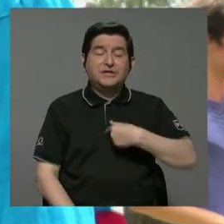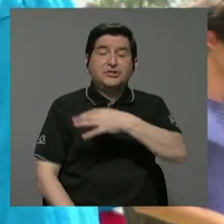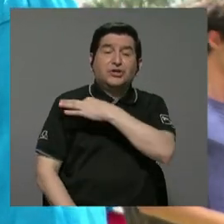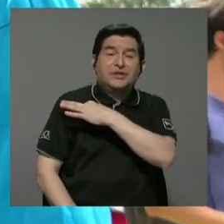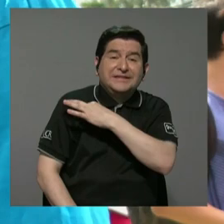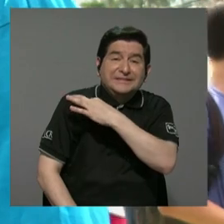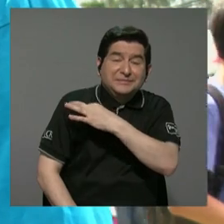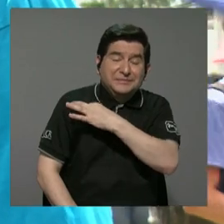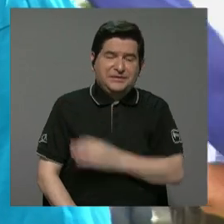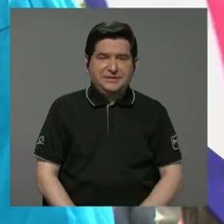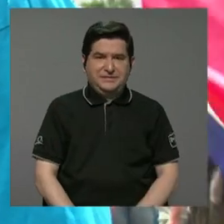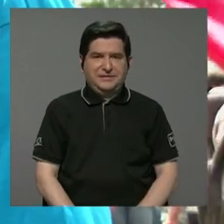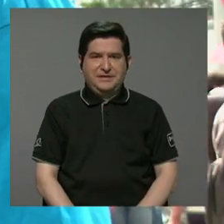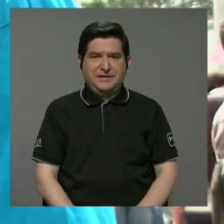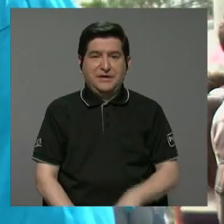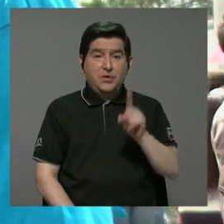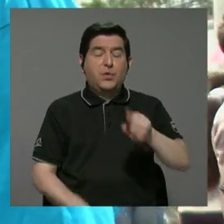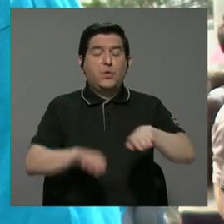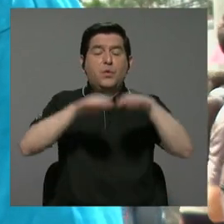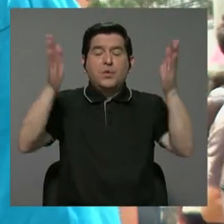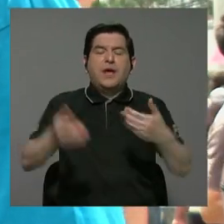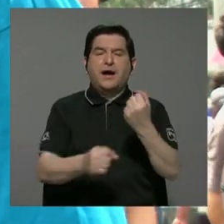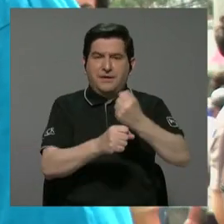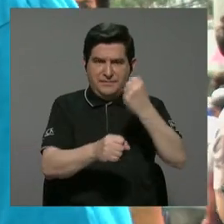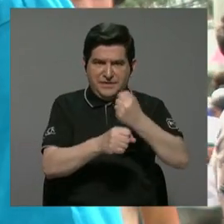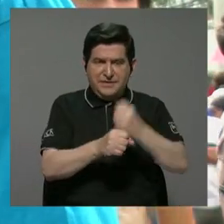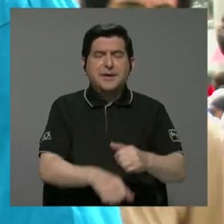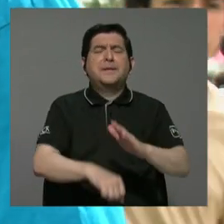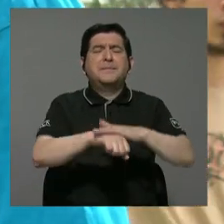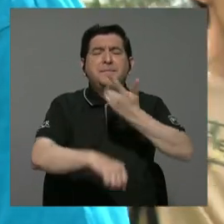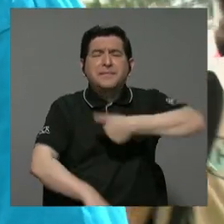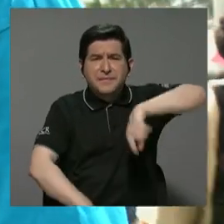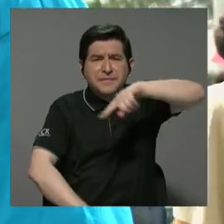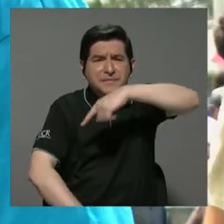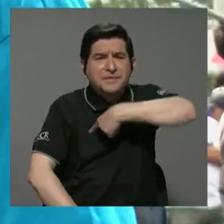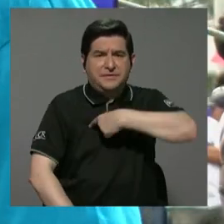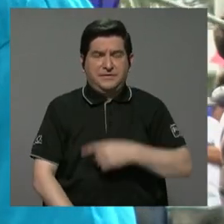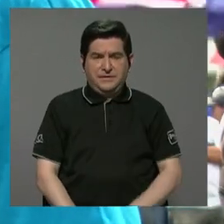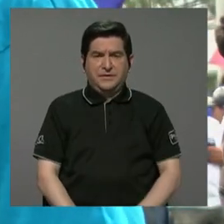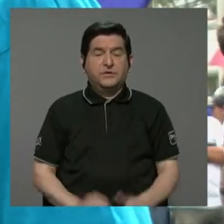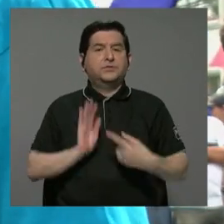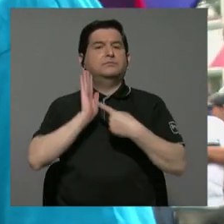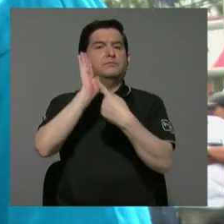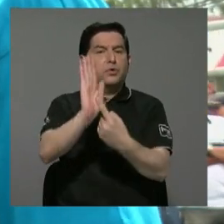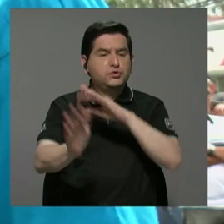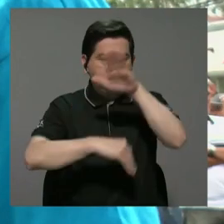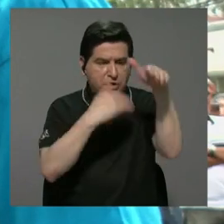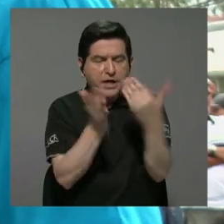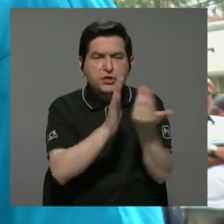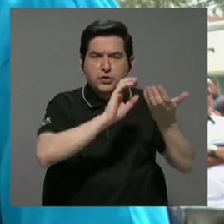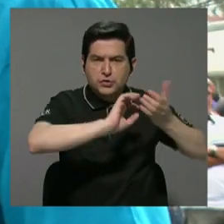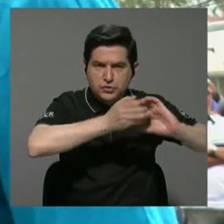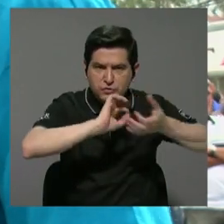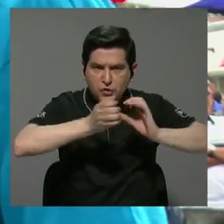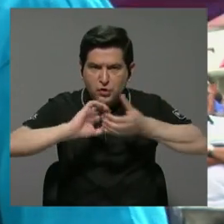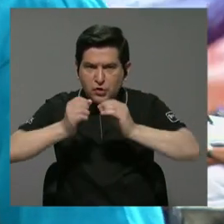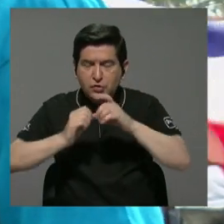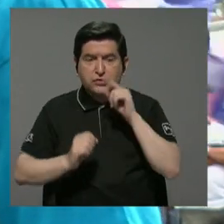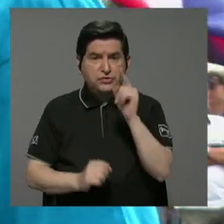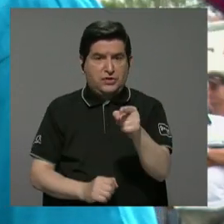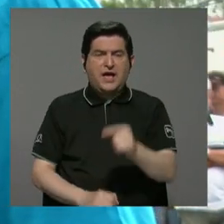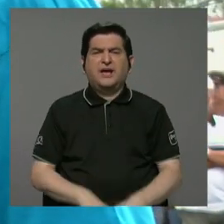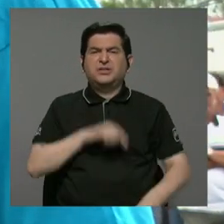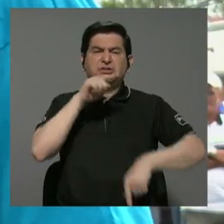invité a que hiciéramos una mesa de trabajo y que nos permitiera a nosotros presentarle todos los datos que ellos